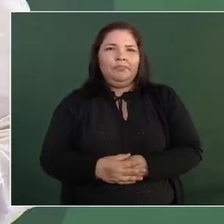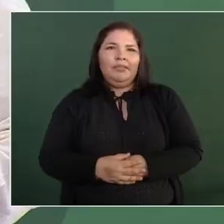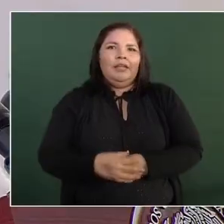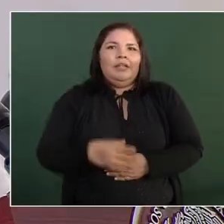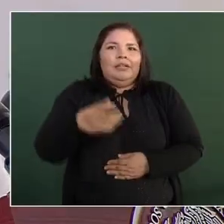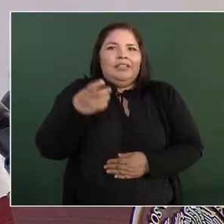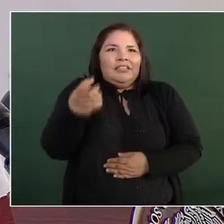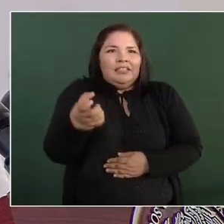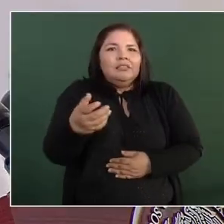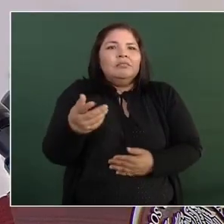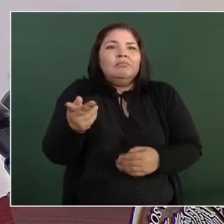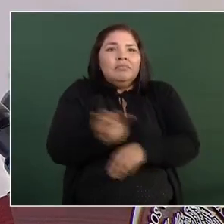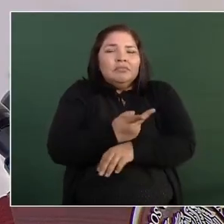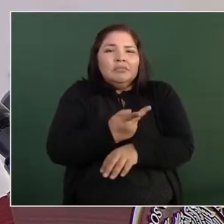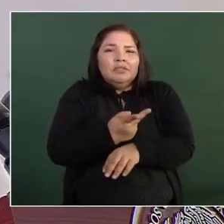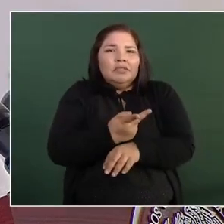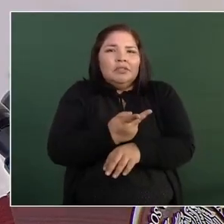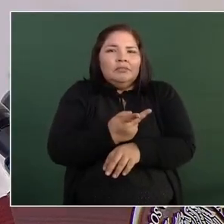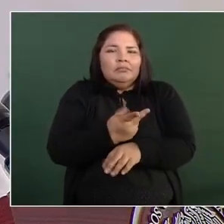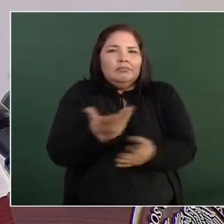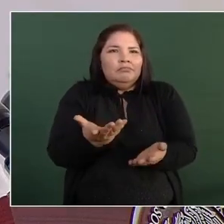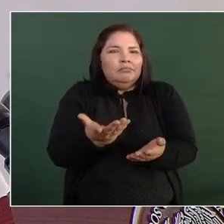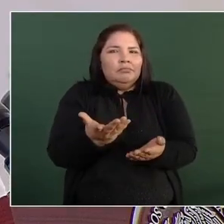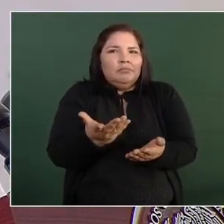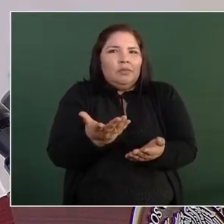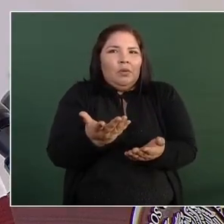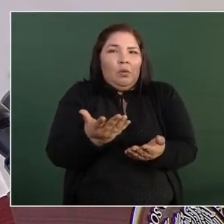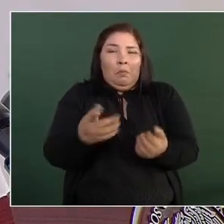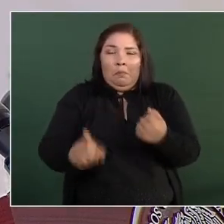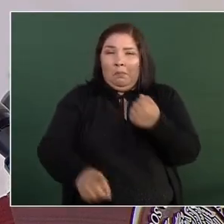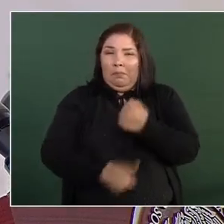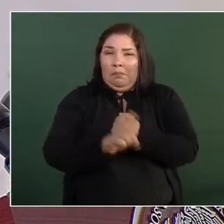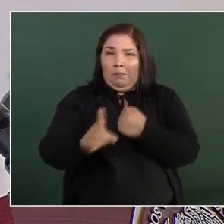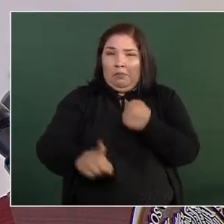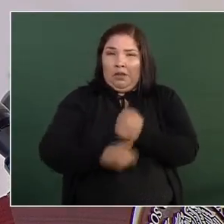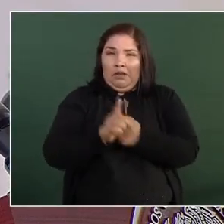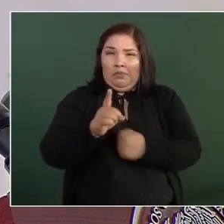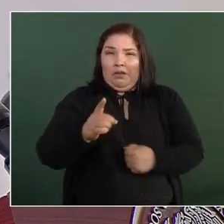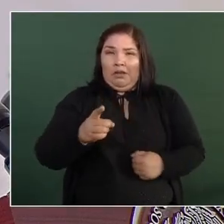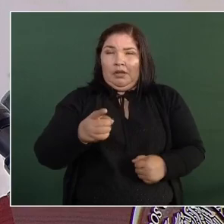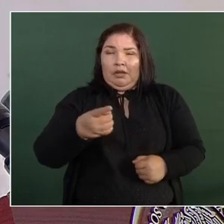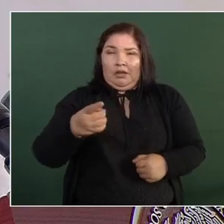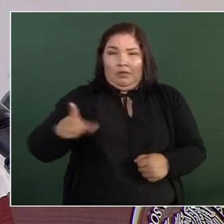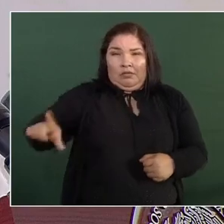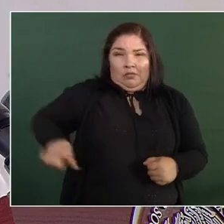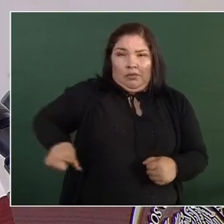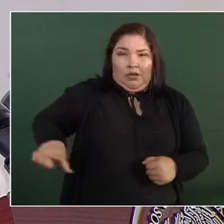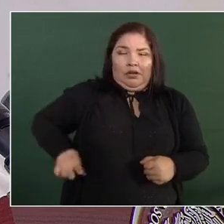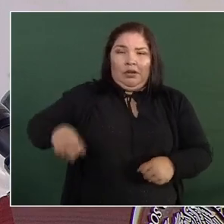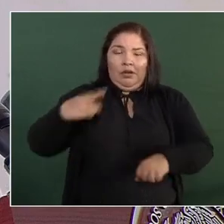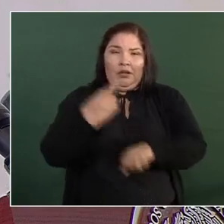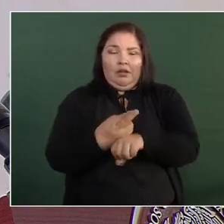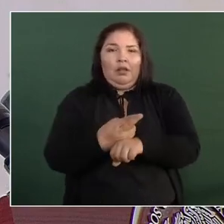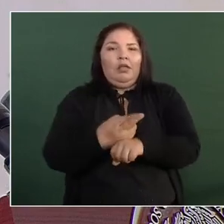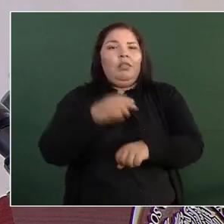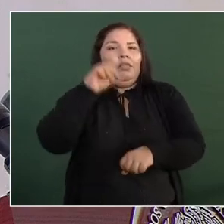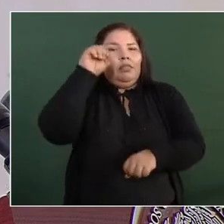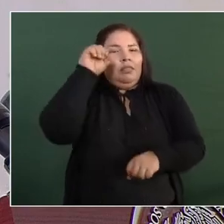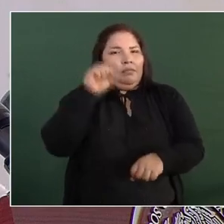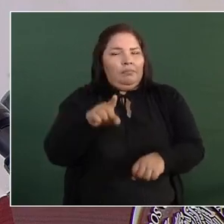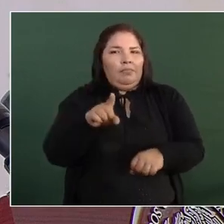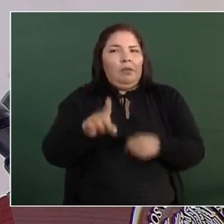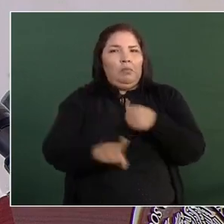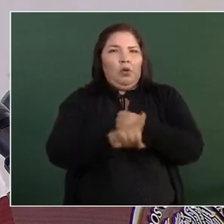¿eso qué ha traído como consecuencia? No un problema con el Ejecutivo del Estado, sino que eso ha traído como